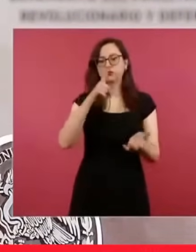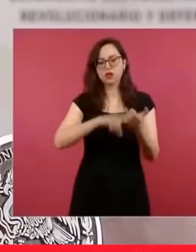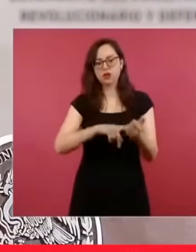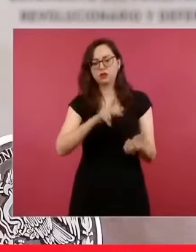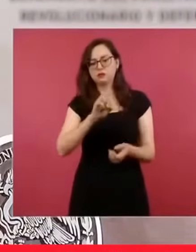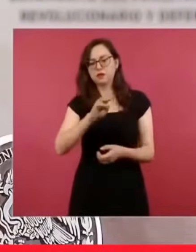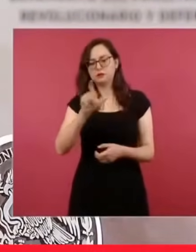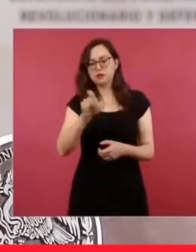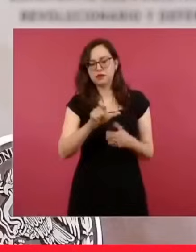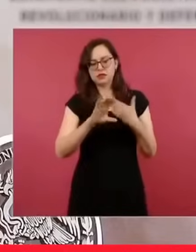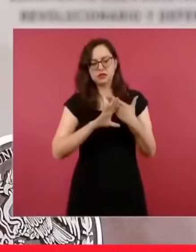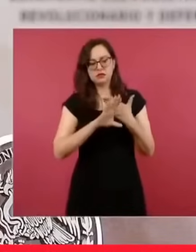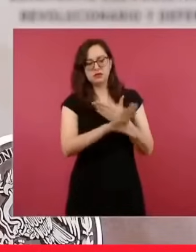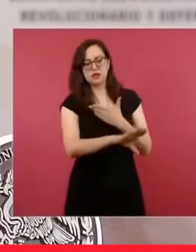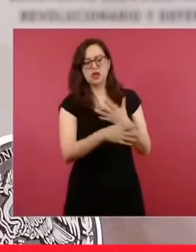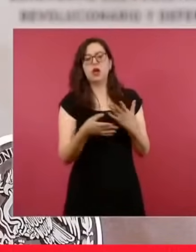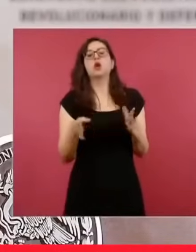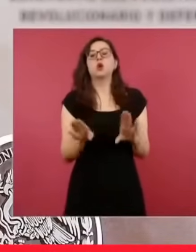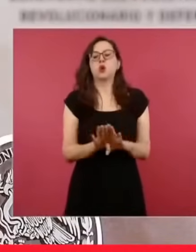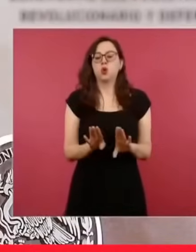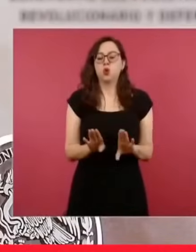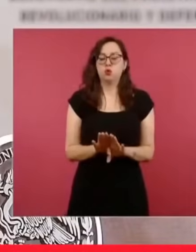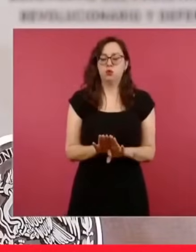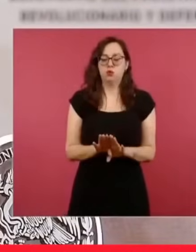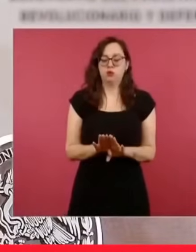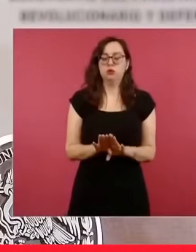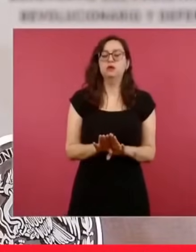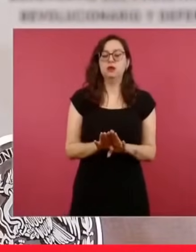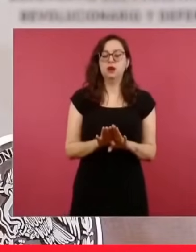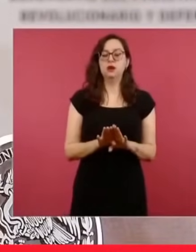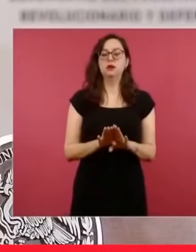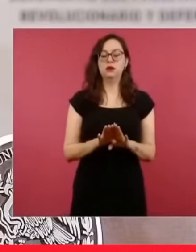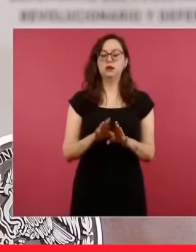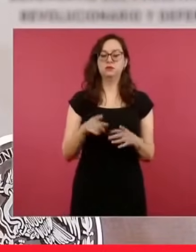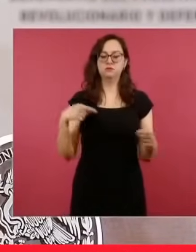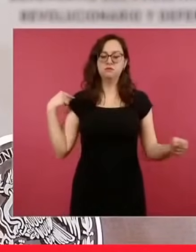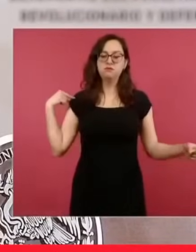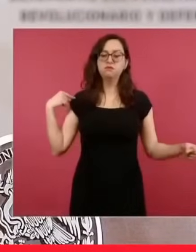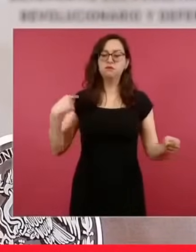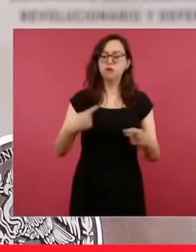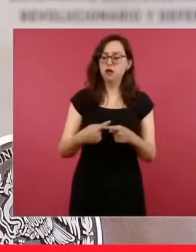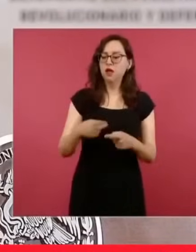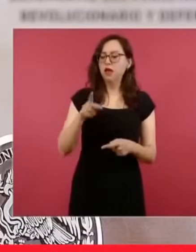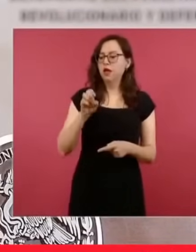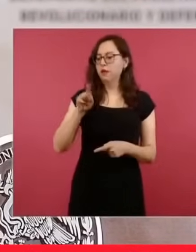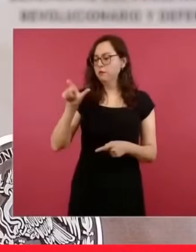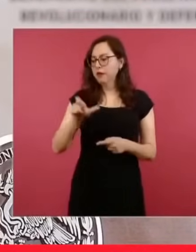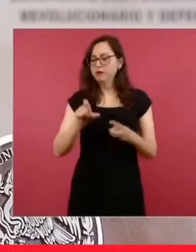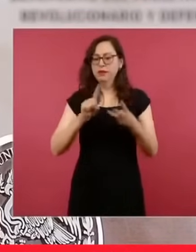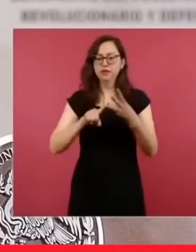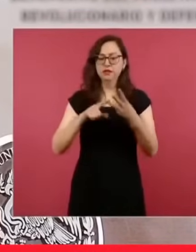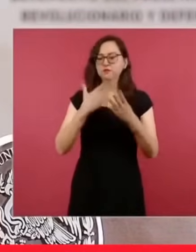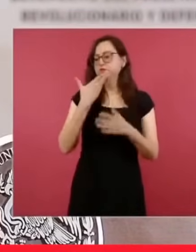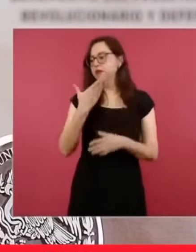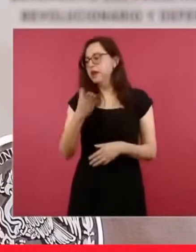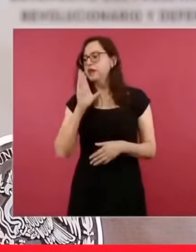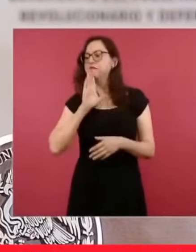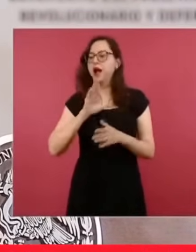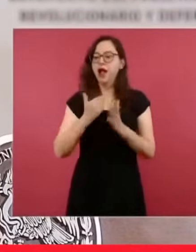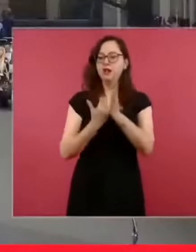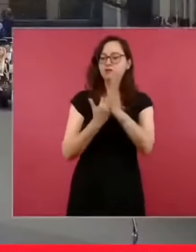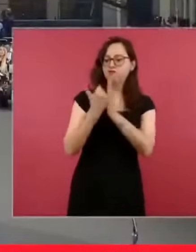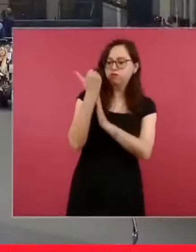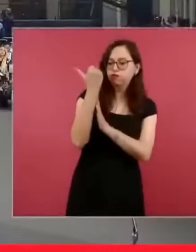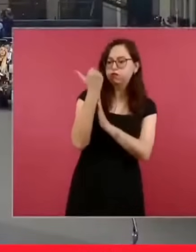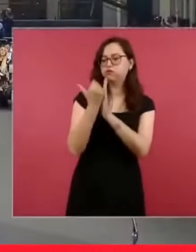y que presentáramos los indicadores de Pemex a la fecha, cómo va Petróleos Mexicanos. Entonces, si me permite, señor